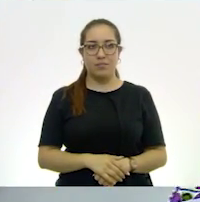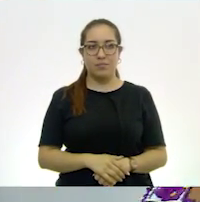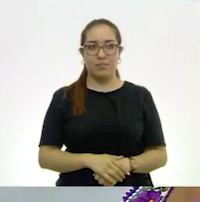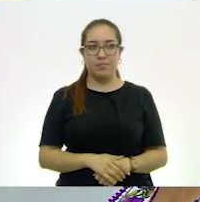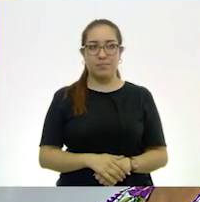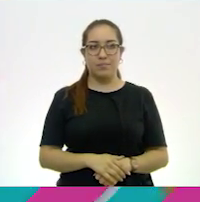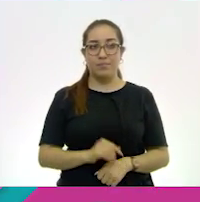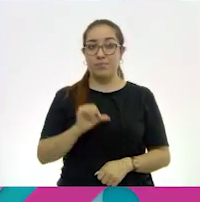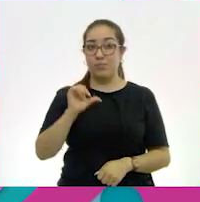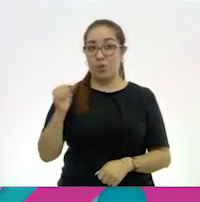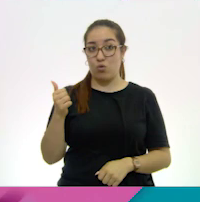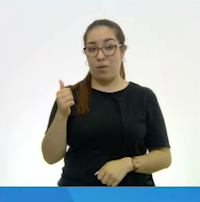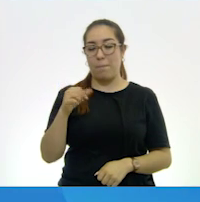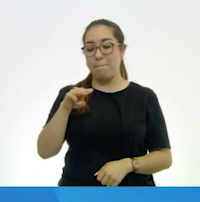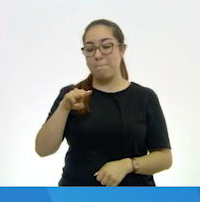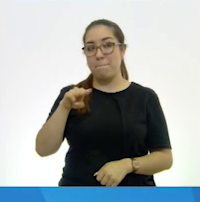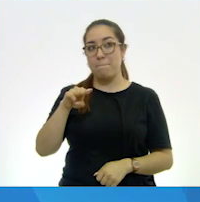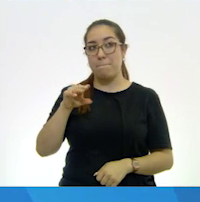Manzanilla.